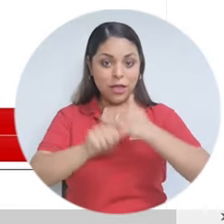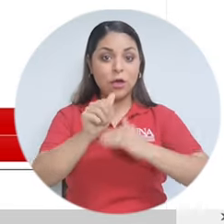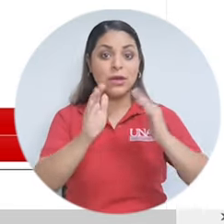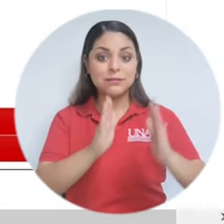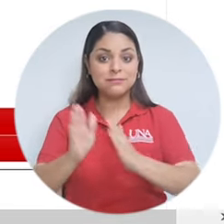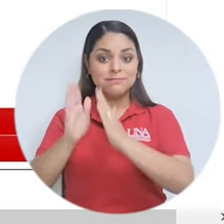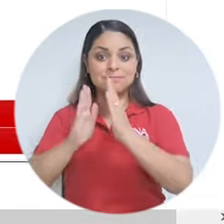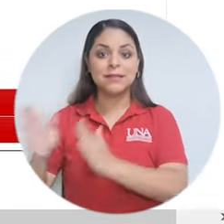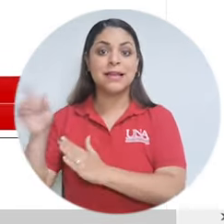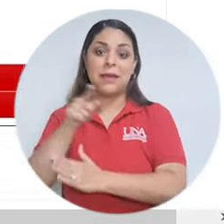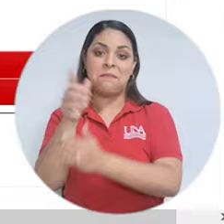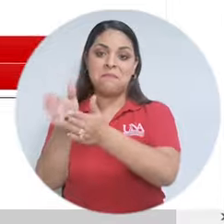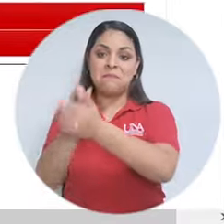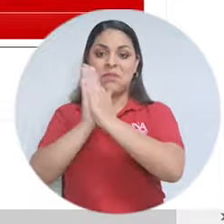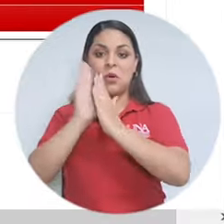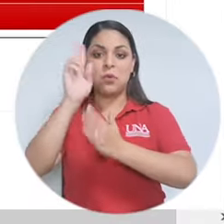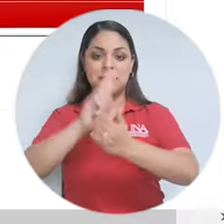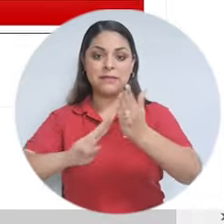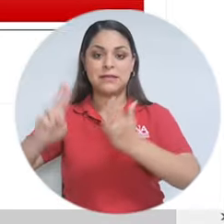aplicar al proceso.